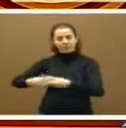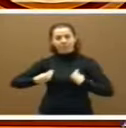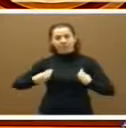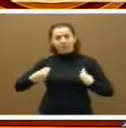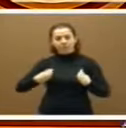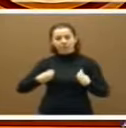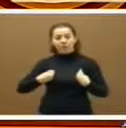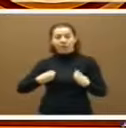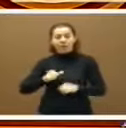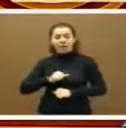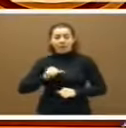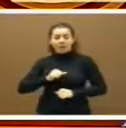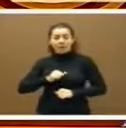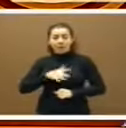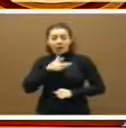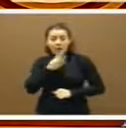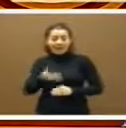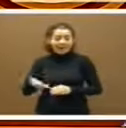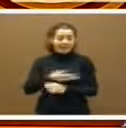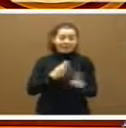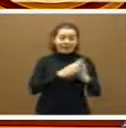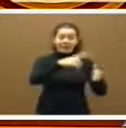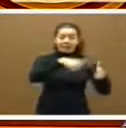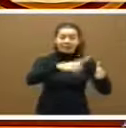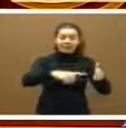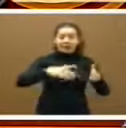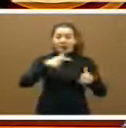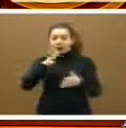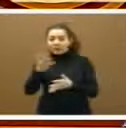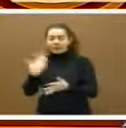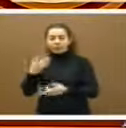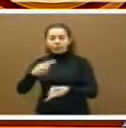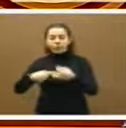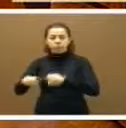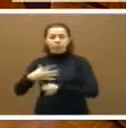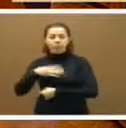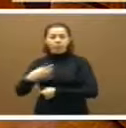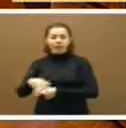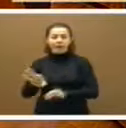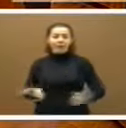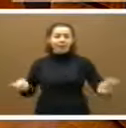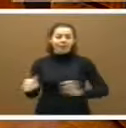que ha sido su residencia durante varios años. Nada más y muchas gracias, señor presidente.